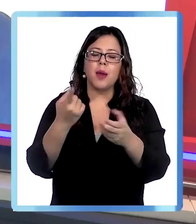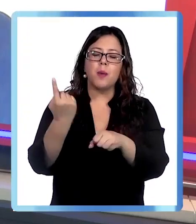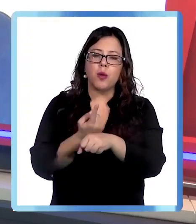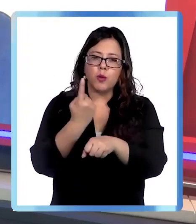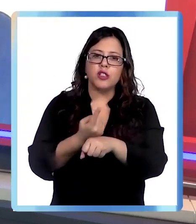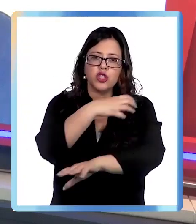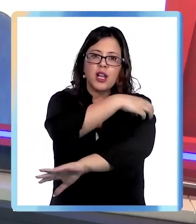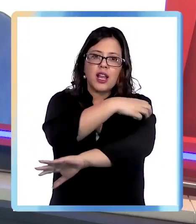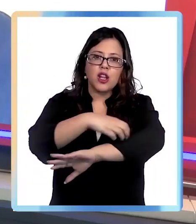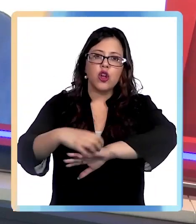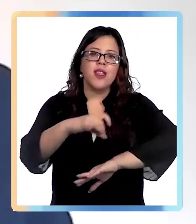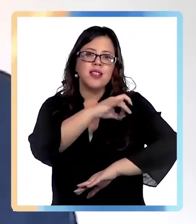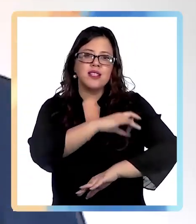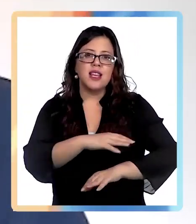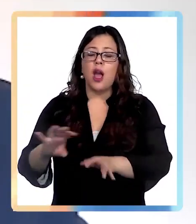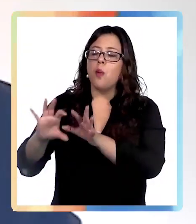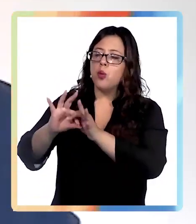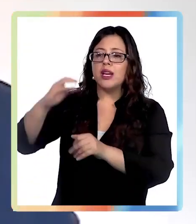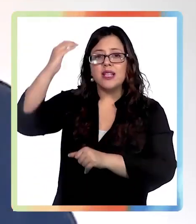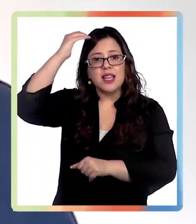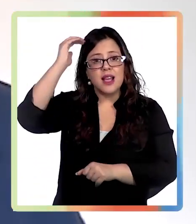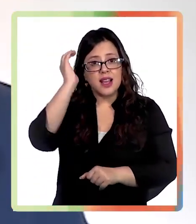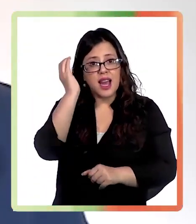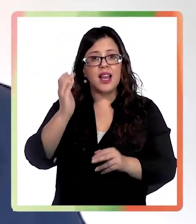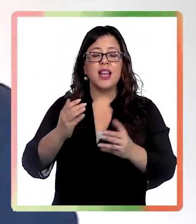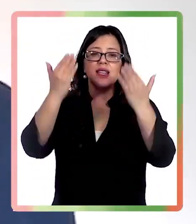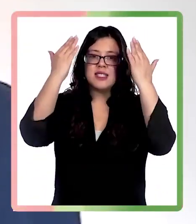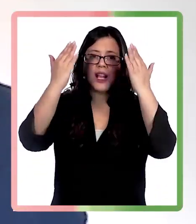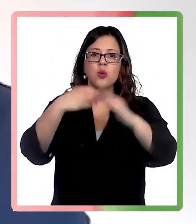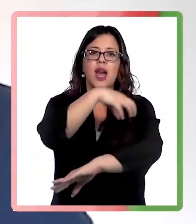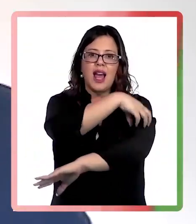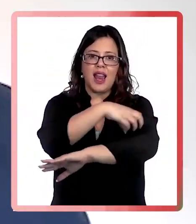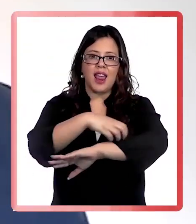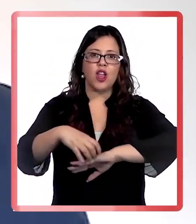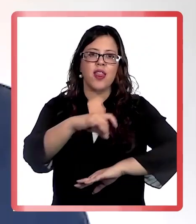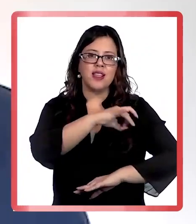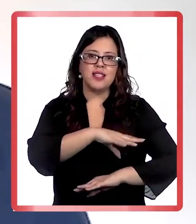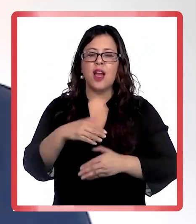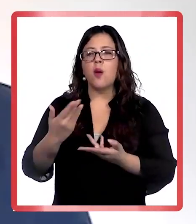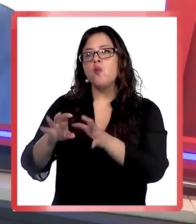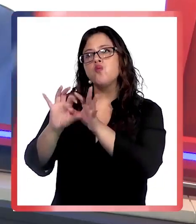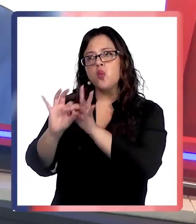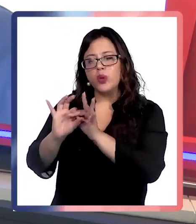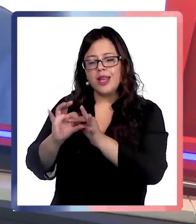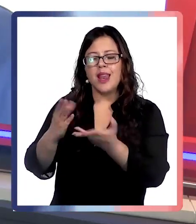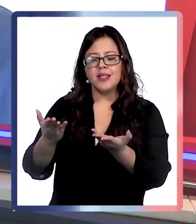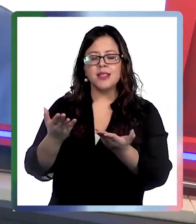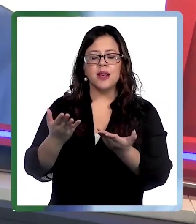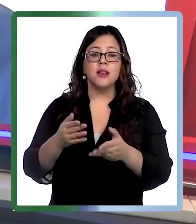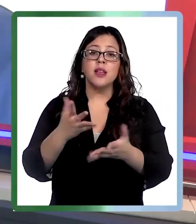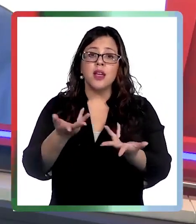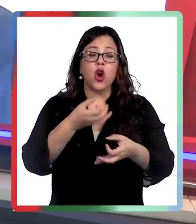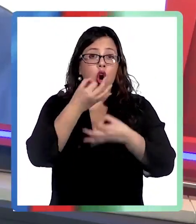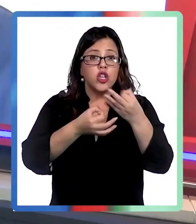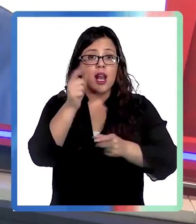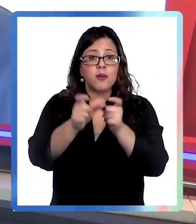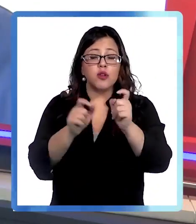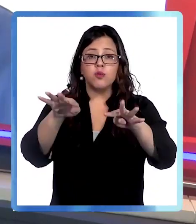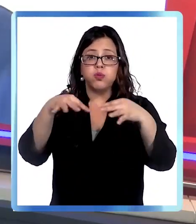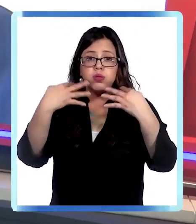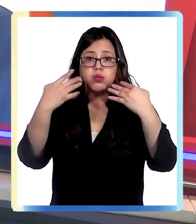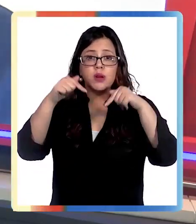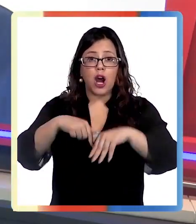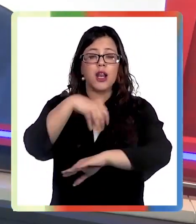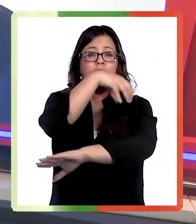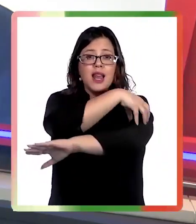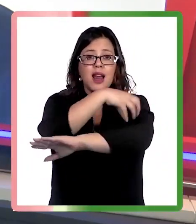por esta conversación con las regiones de Chile. Hola, muchas gracias Scarlett y un gran saludo a todas las regiones de Chile. Bueno, muchísimas gracias. Queremos contarle a la gente que nos